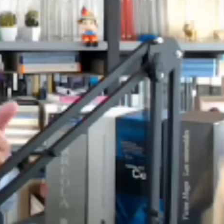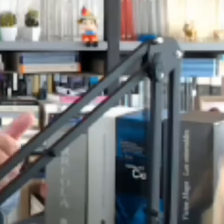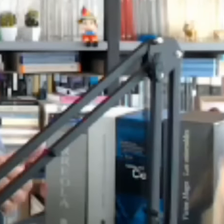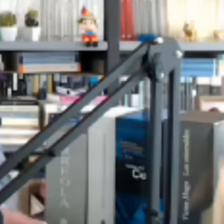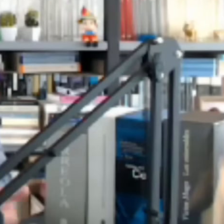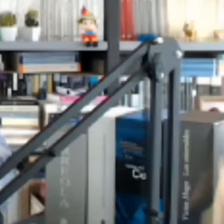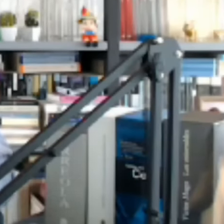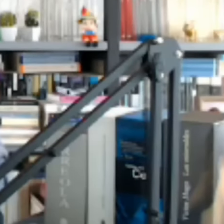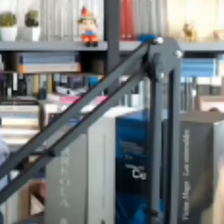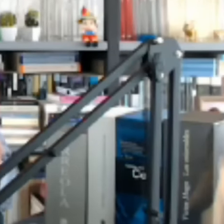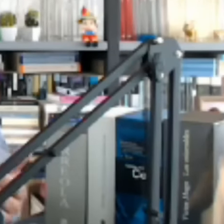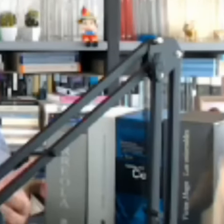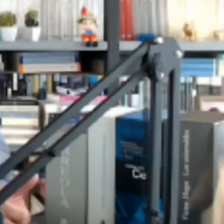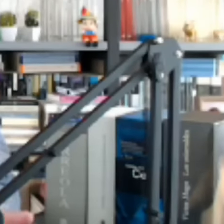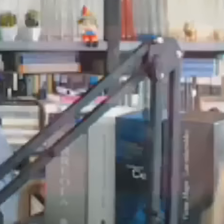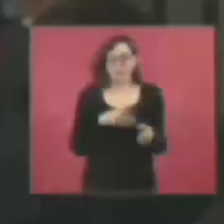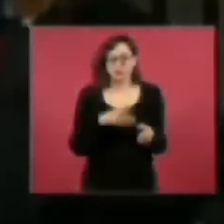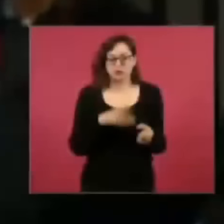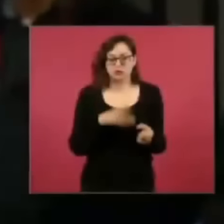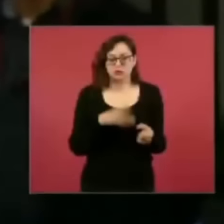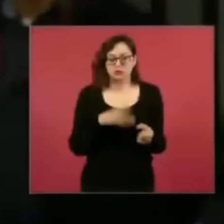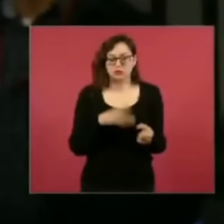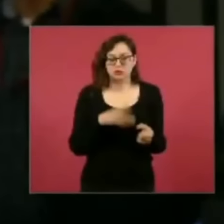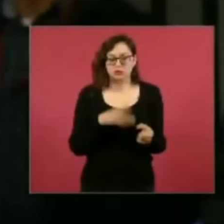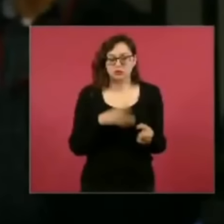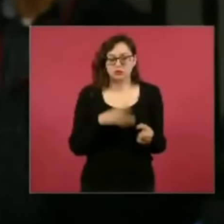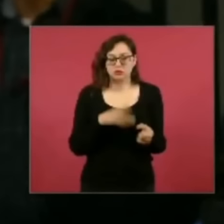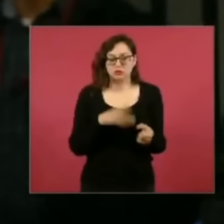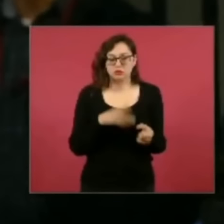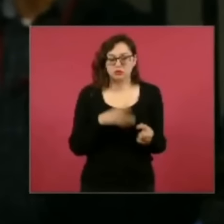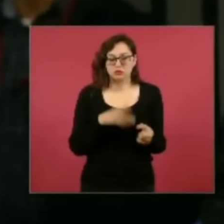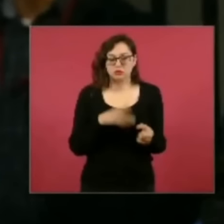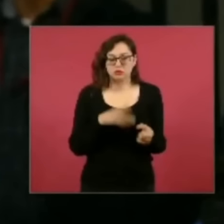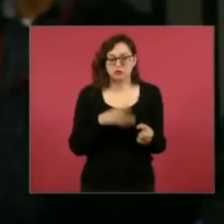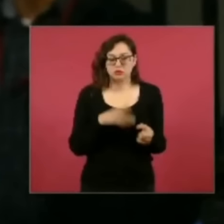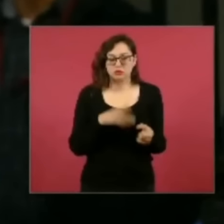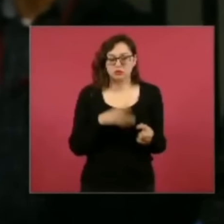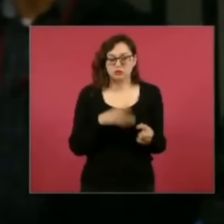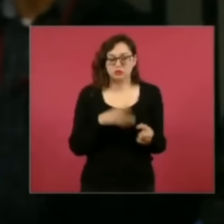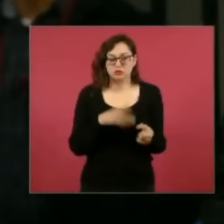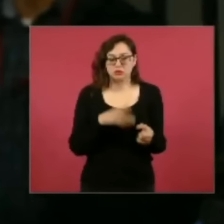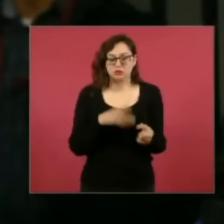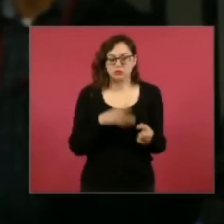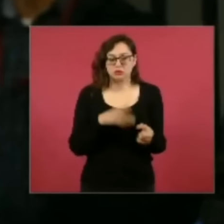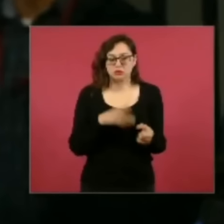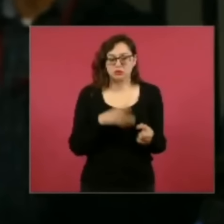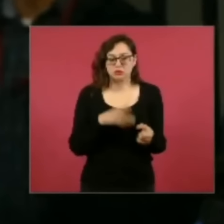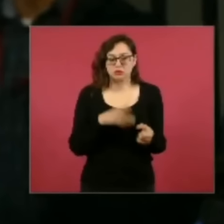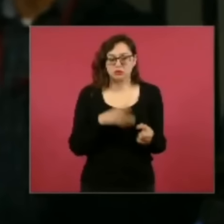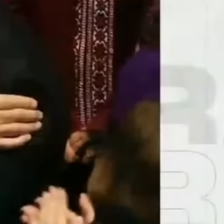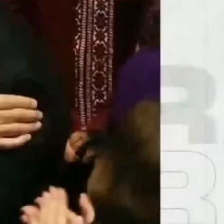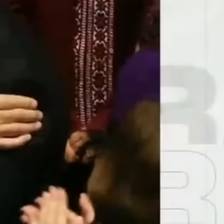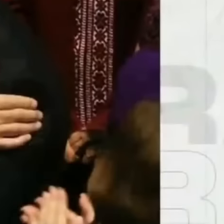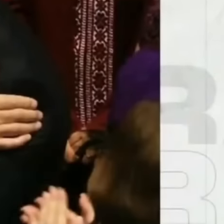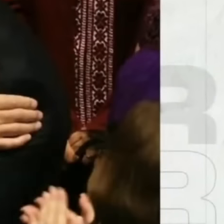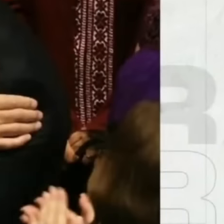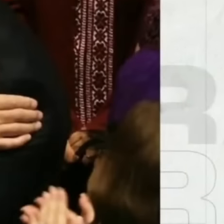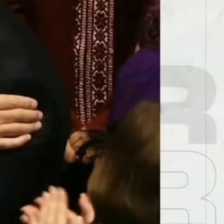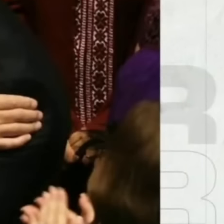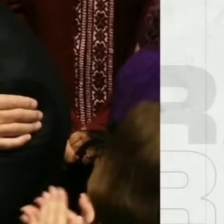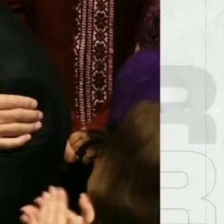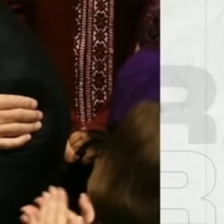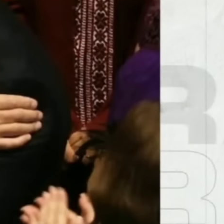ella aferrada, recalcitrante, hace esa reclamación, le dice, entonces no ha hablado con Adán Augusto, no le ha